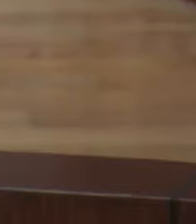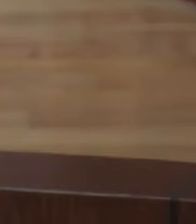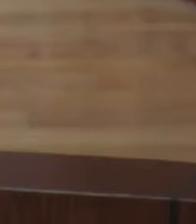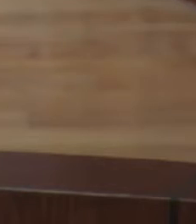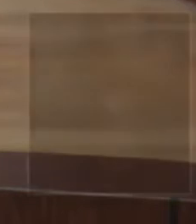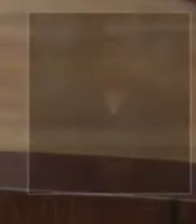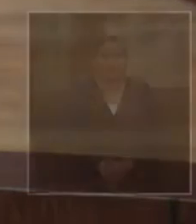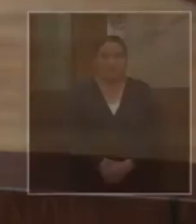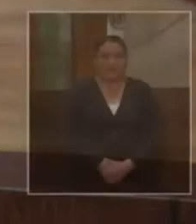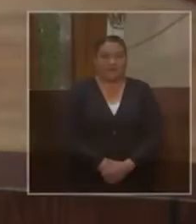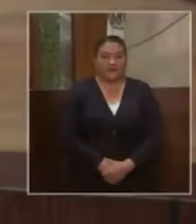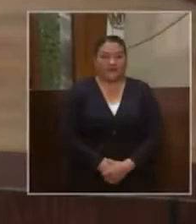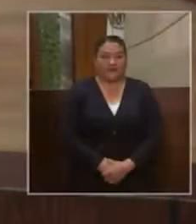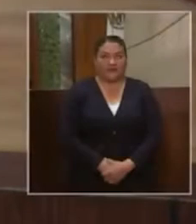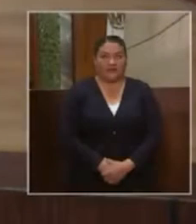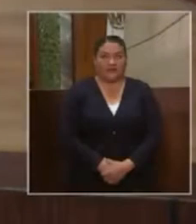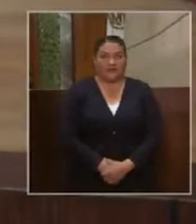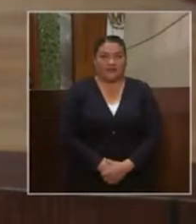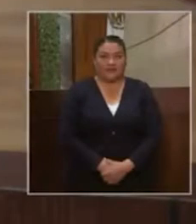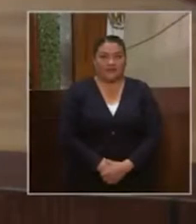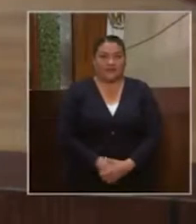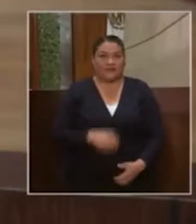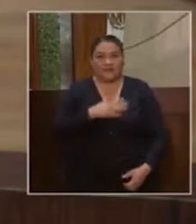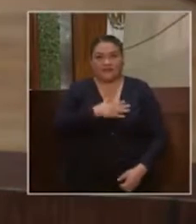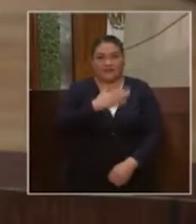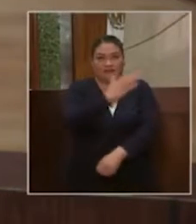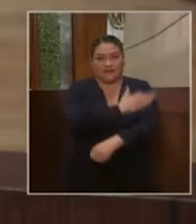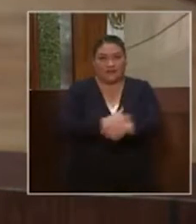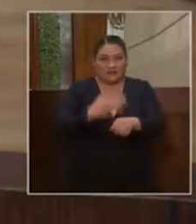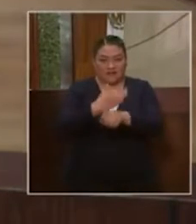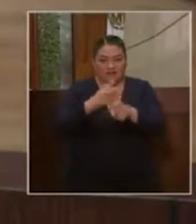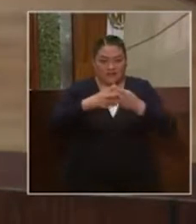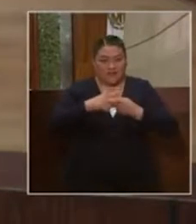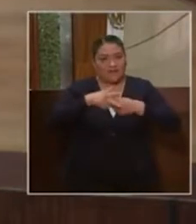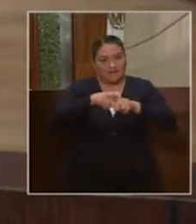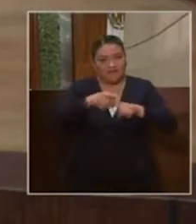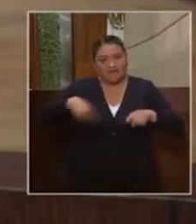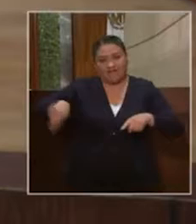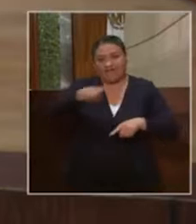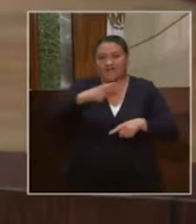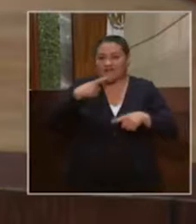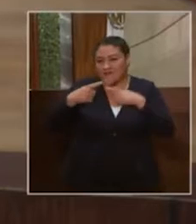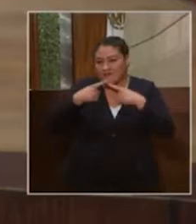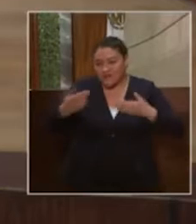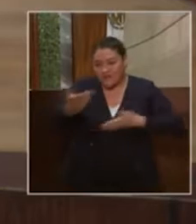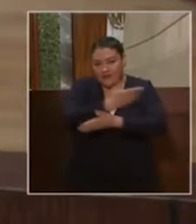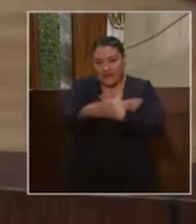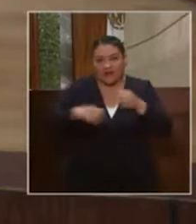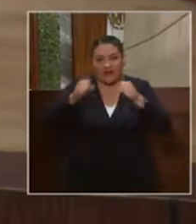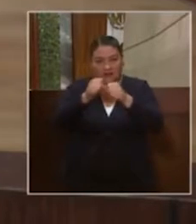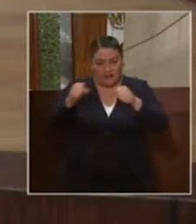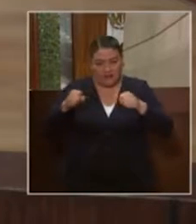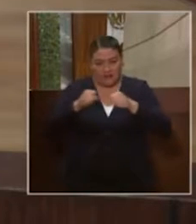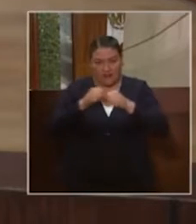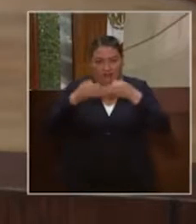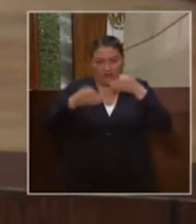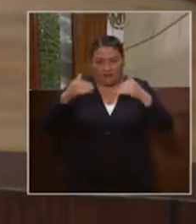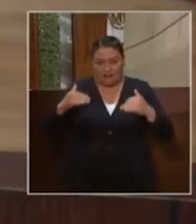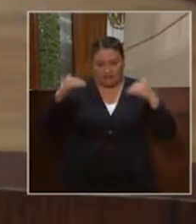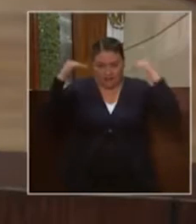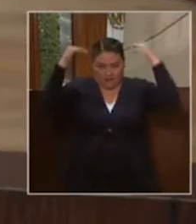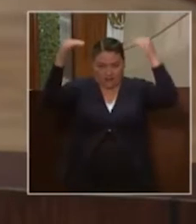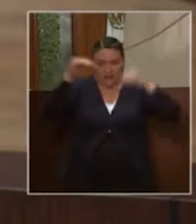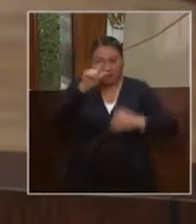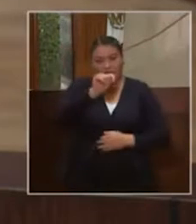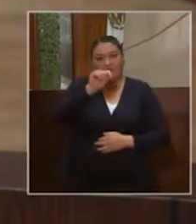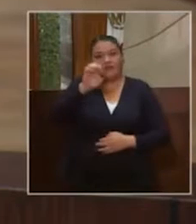a la presidencia de la república el ine sesionará este jueves para discutir y votar el acuerdo general en el que